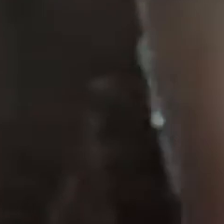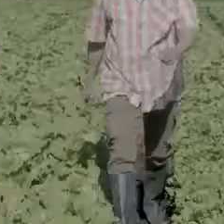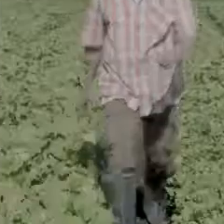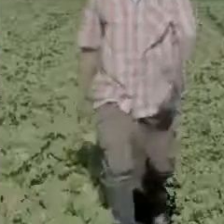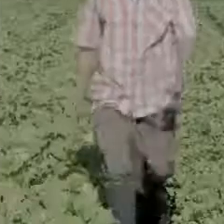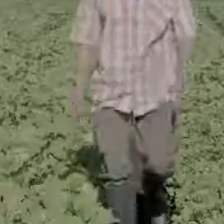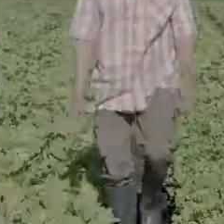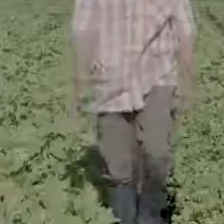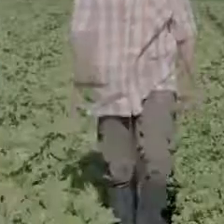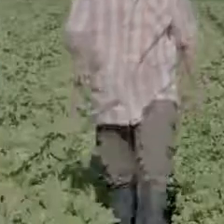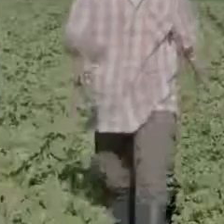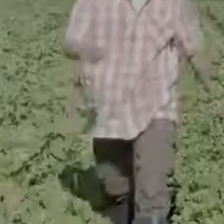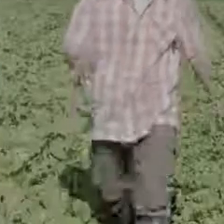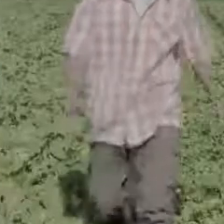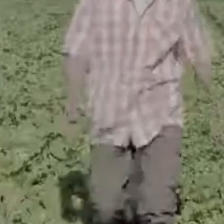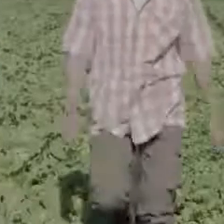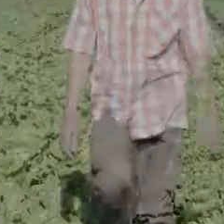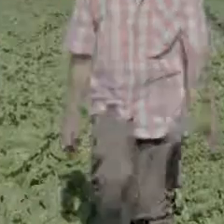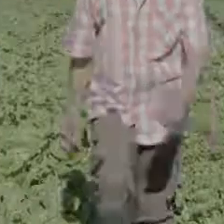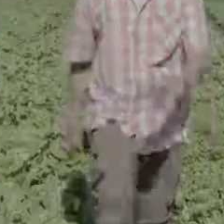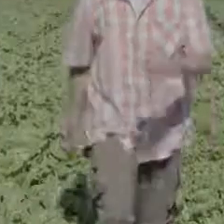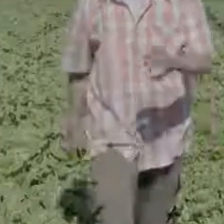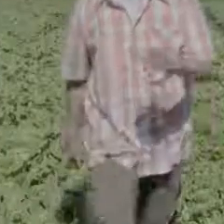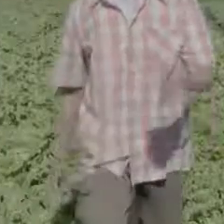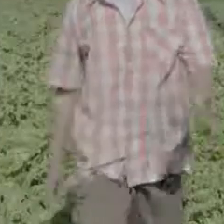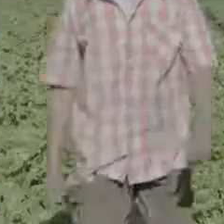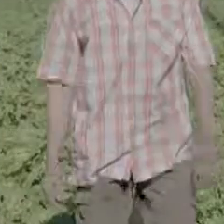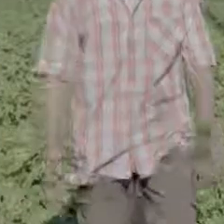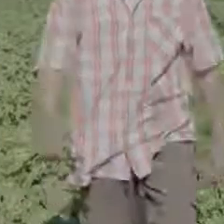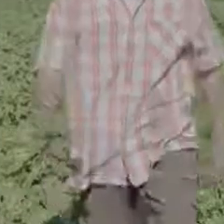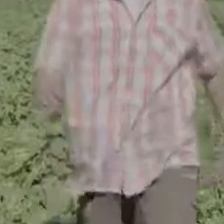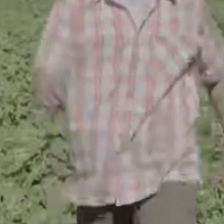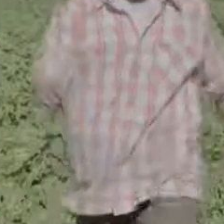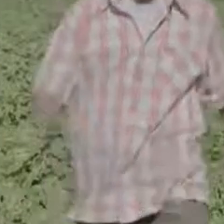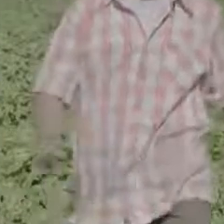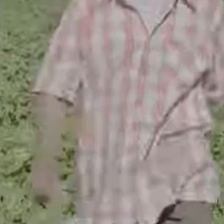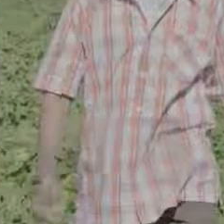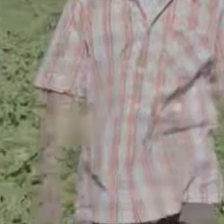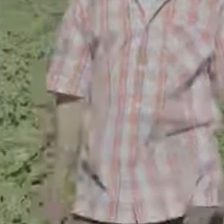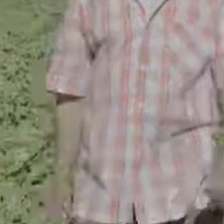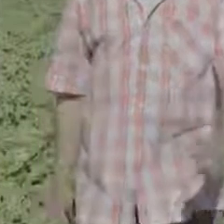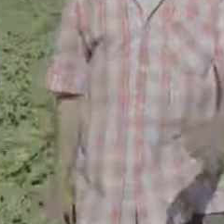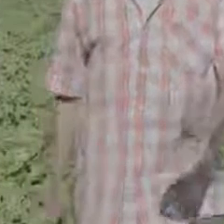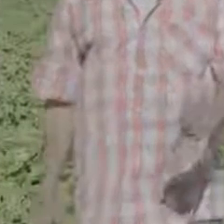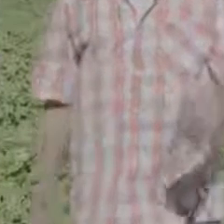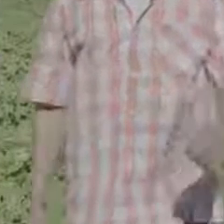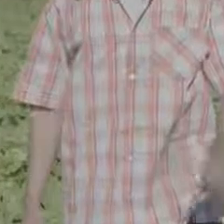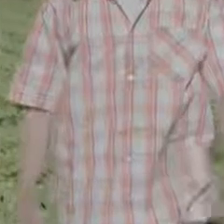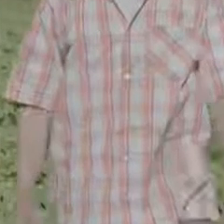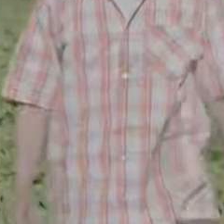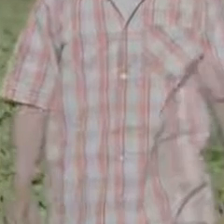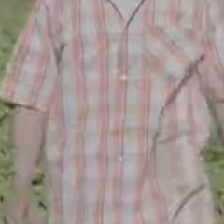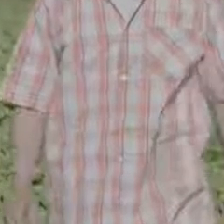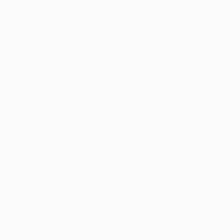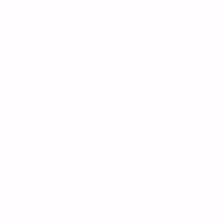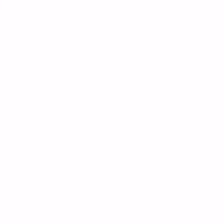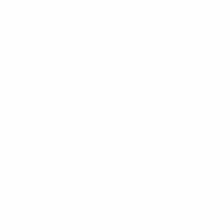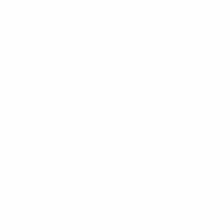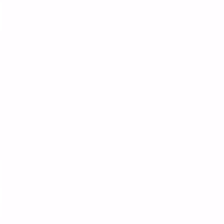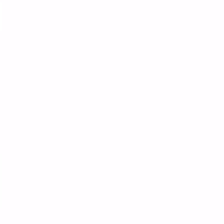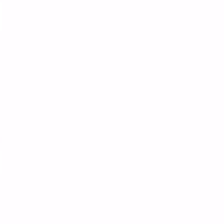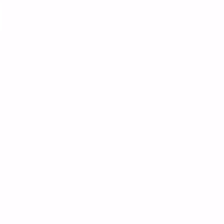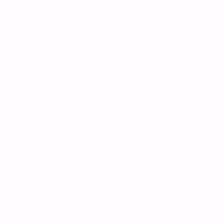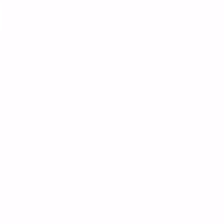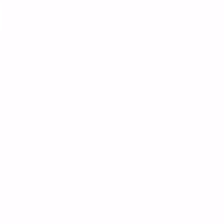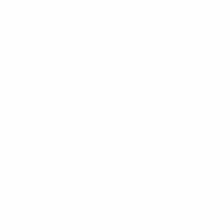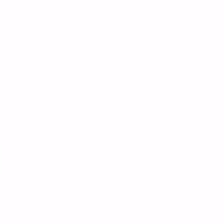paz. Construyamos una Colombia en la que quepamos todos. Agencia Colombiana para la Reintegración de Personas y Grupos Alzados. Bueno, antes del